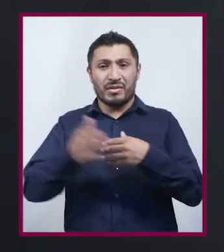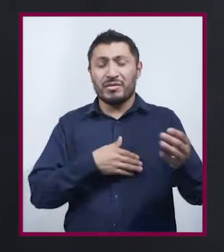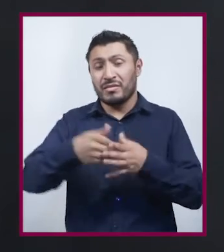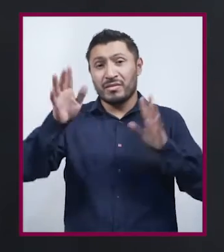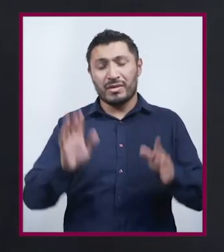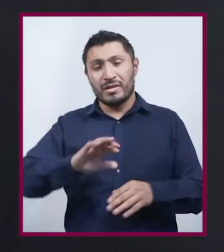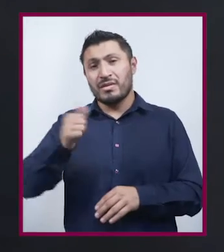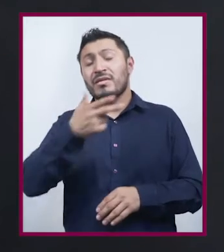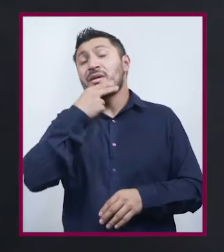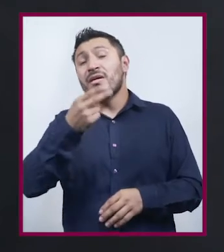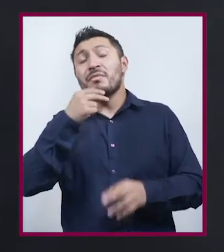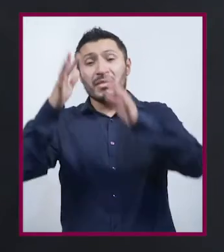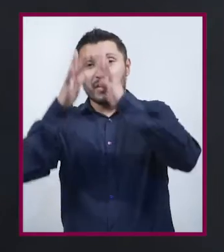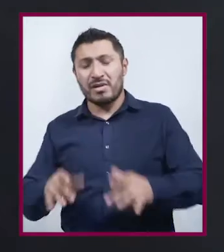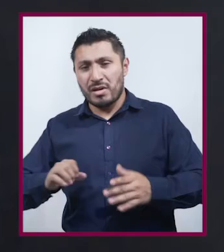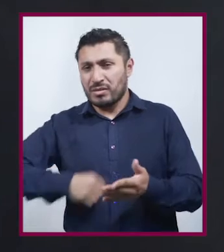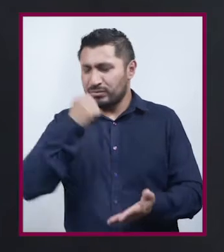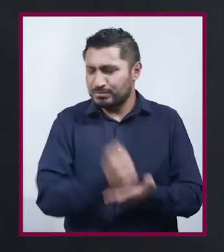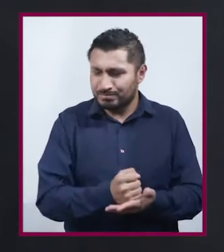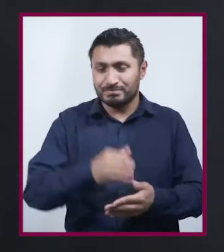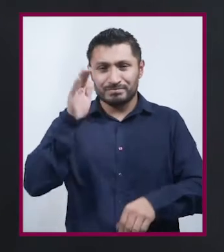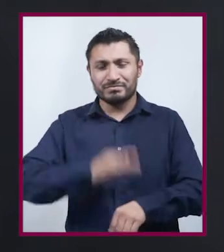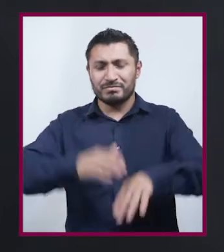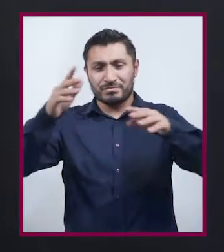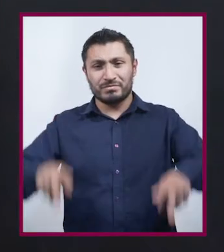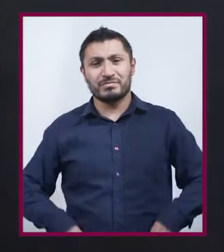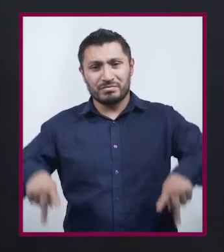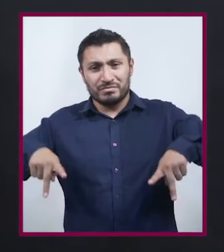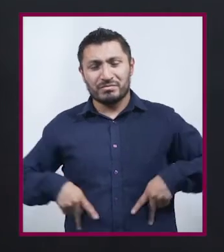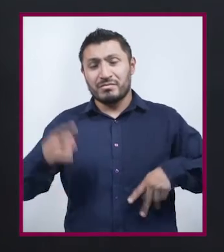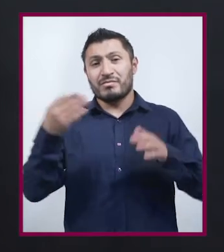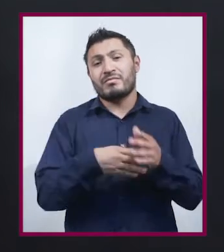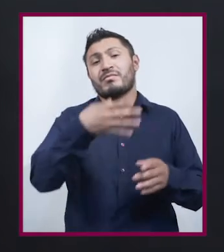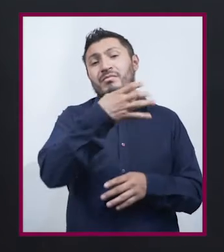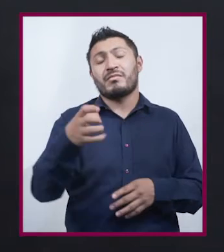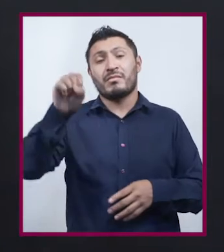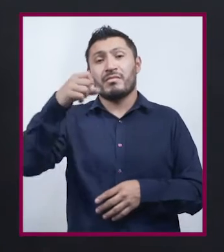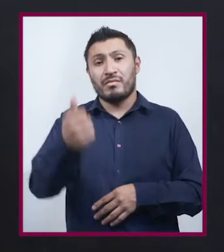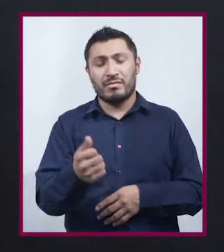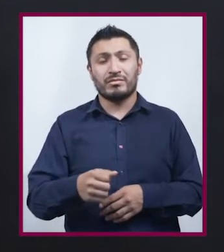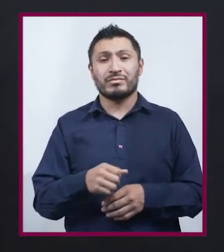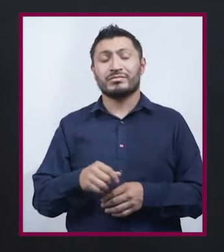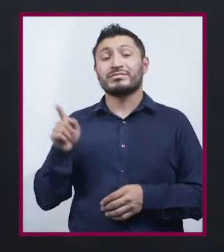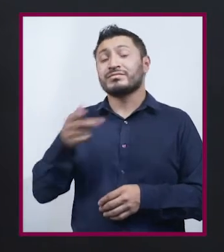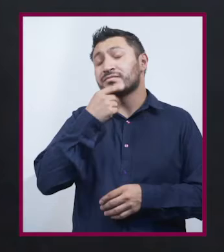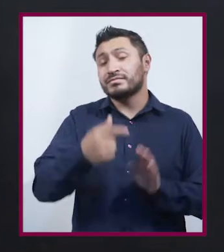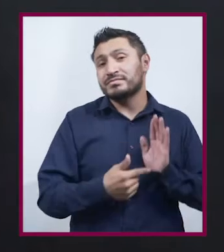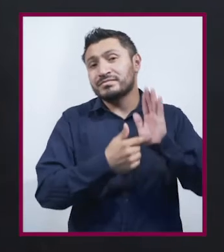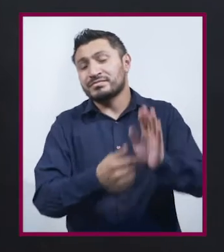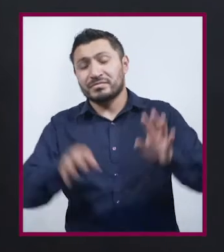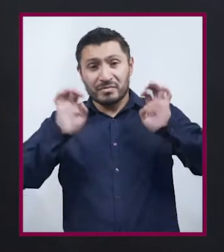otro diseñador francés quien consolidó aún más esta prenda de vestir. En 1966, Yves Saint Laurent presentó